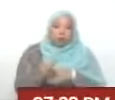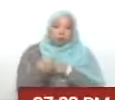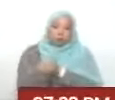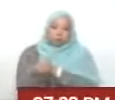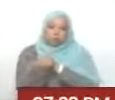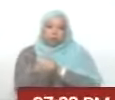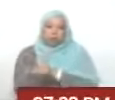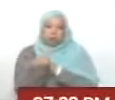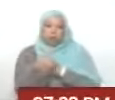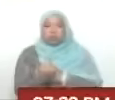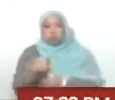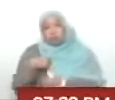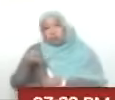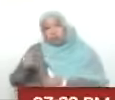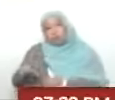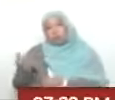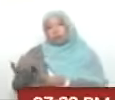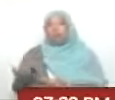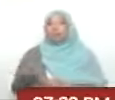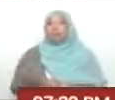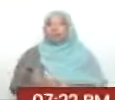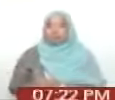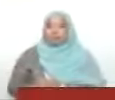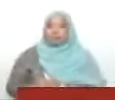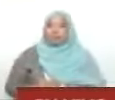Y yo me cuido también.